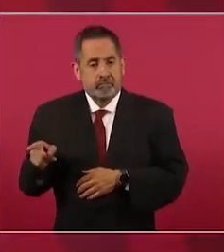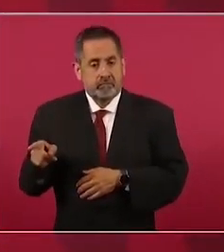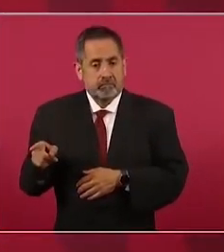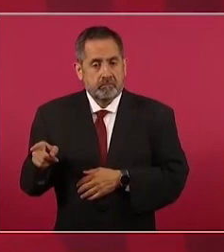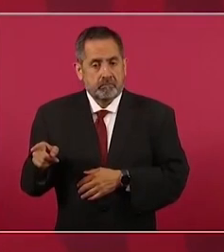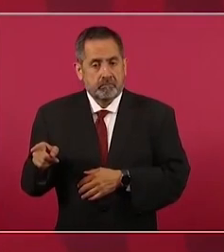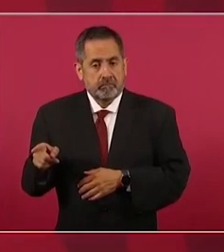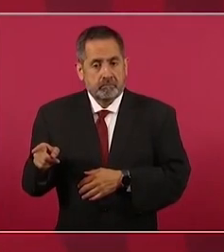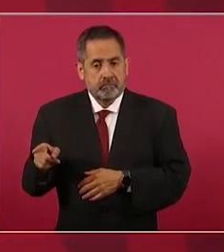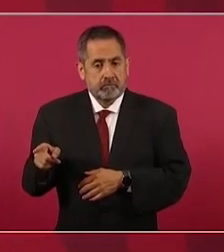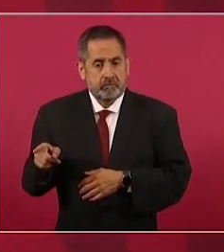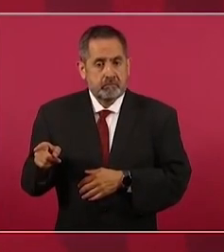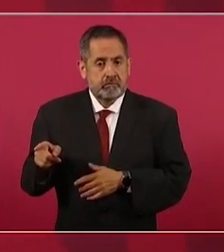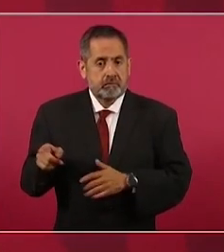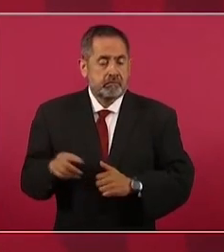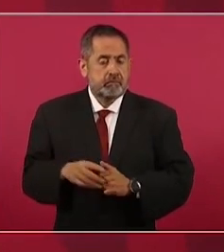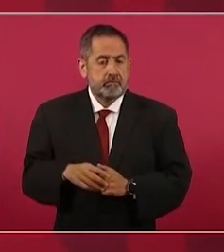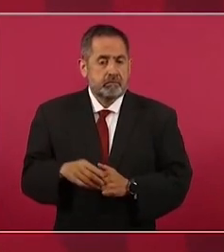su